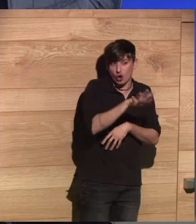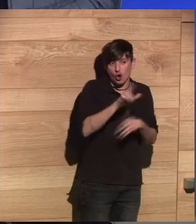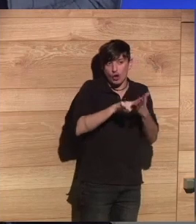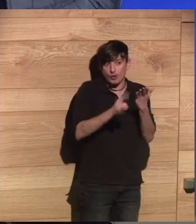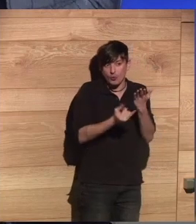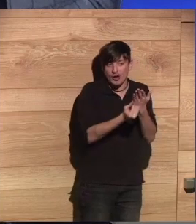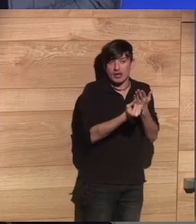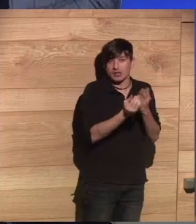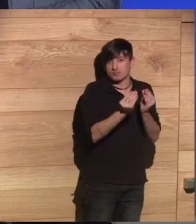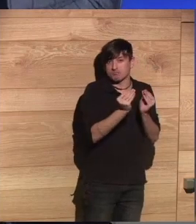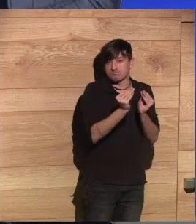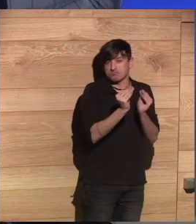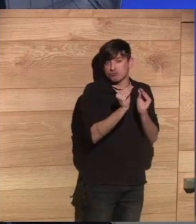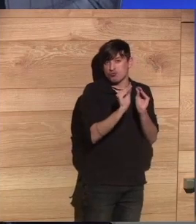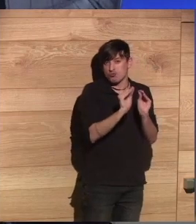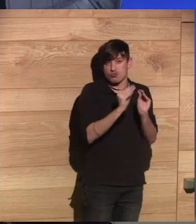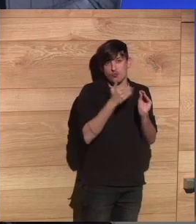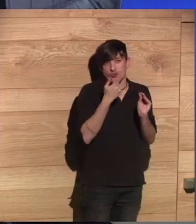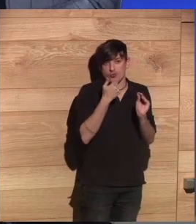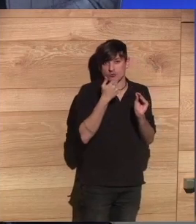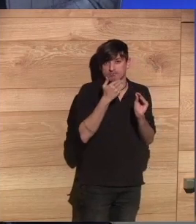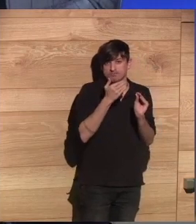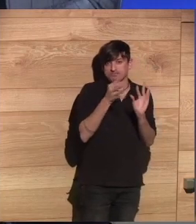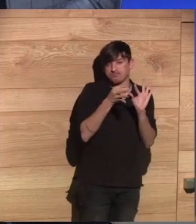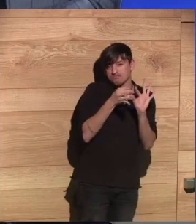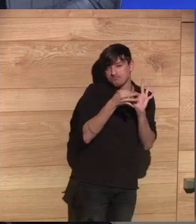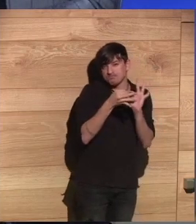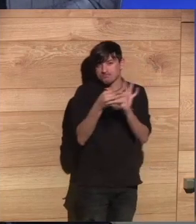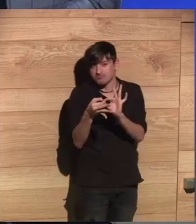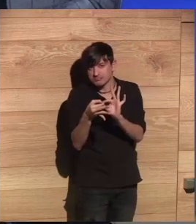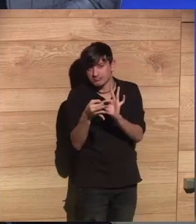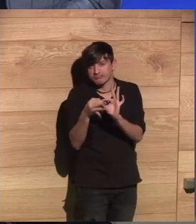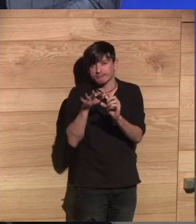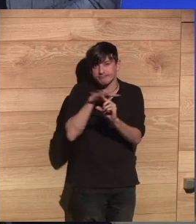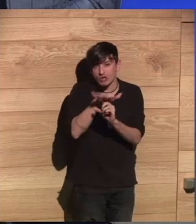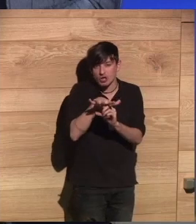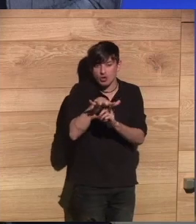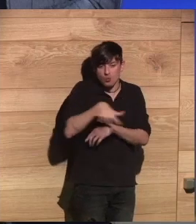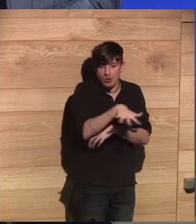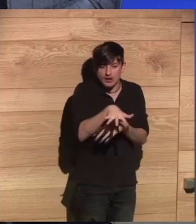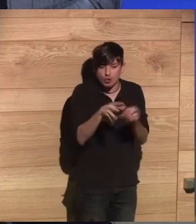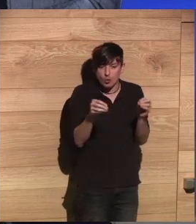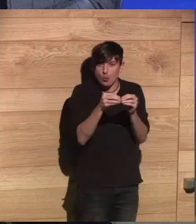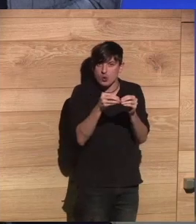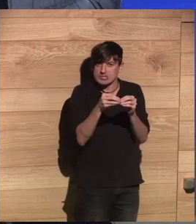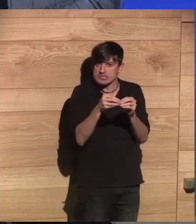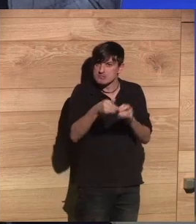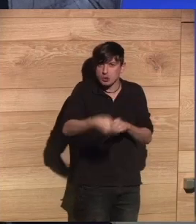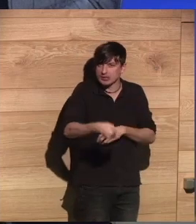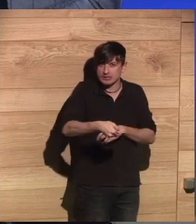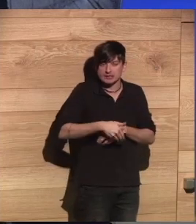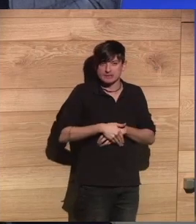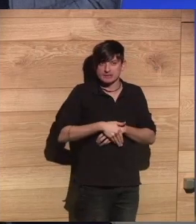gira alrededor de lugares tan comunes, ¿no? tan esenciales. Tan esenciales, ¿no? Que